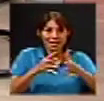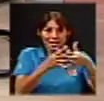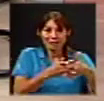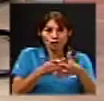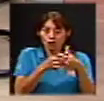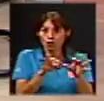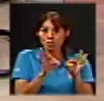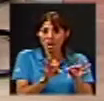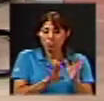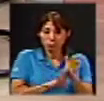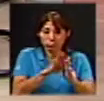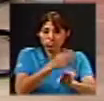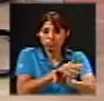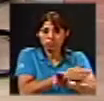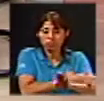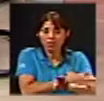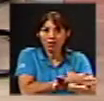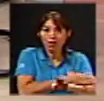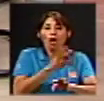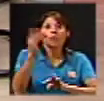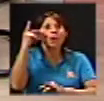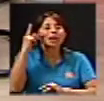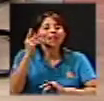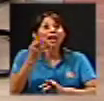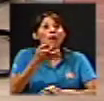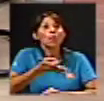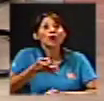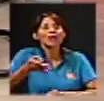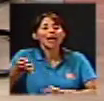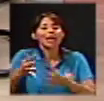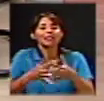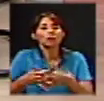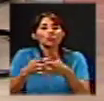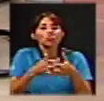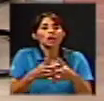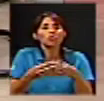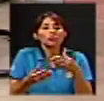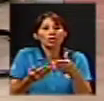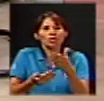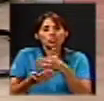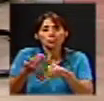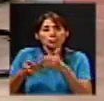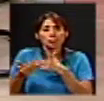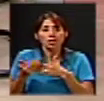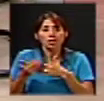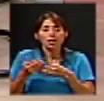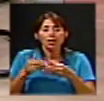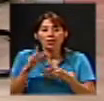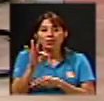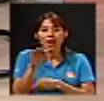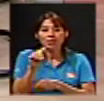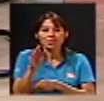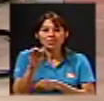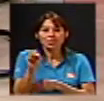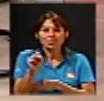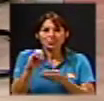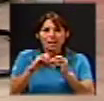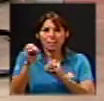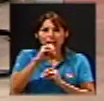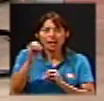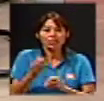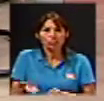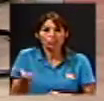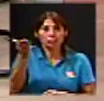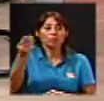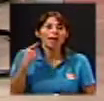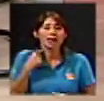mucho, la política monetaria de Estados Unidos va a tener que regresarse a lo que está haciendo. Entonces va a tender a subir las tasas de interés. Un país que depende de alguna forma